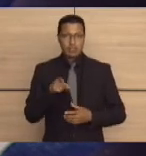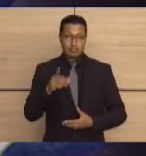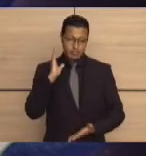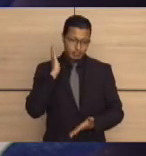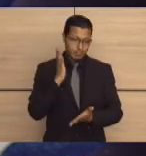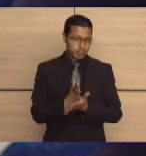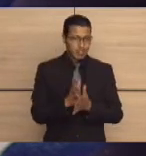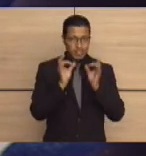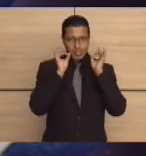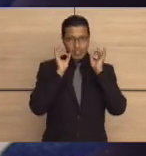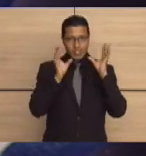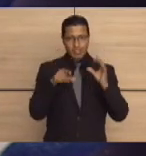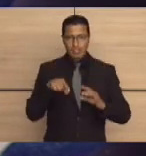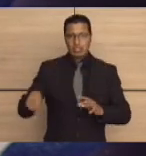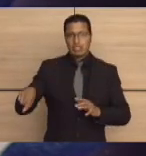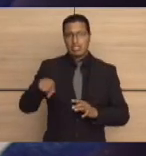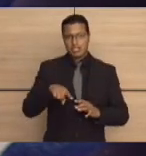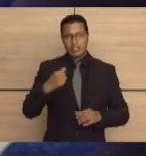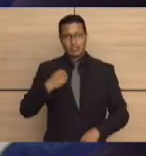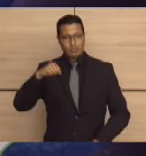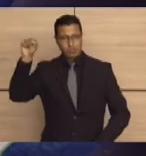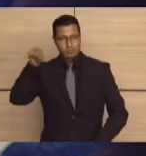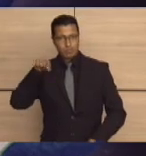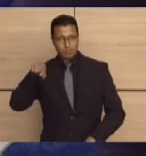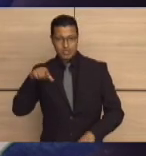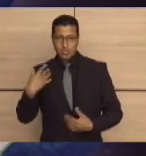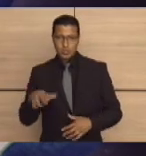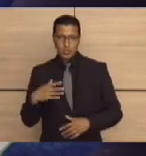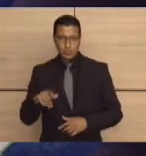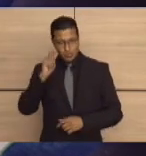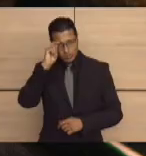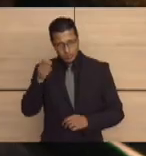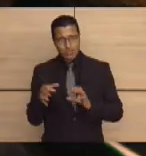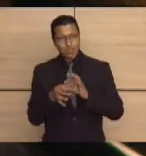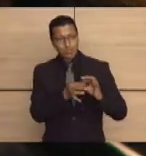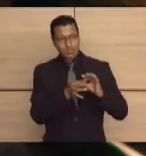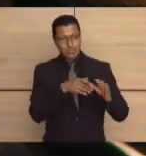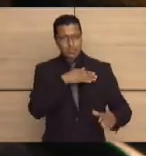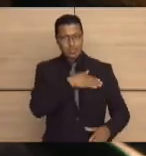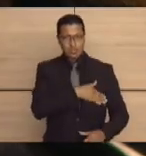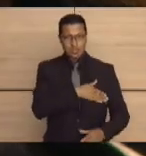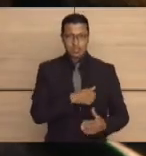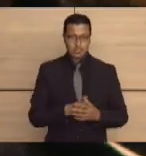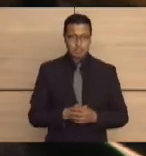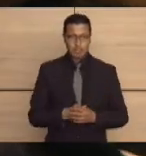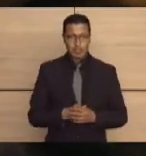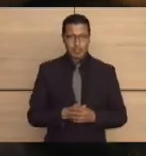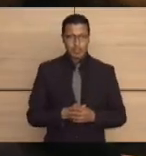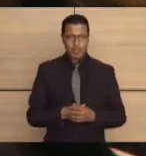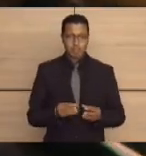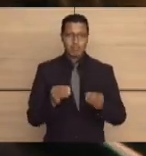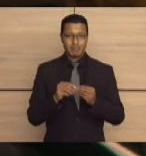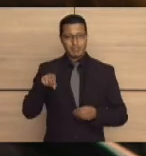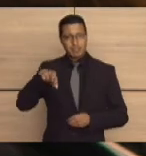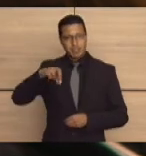trágico porque Piar había sido un gran héroe de la independencia y había sido muy amigo de Bolívar, ¿no? y porque Piar se